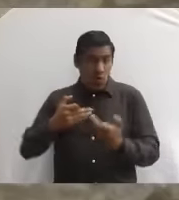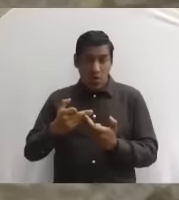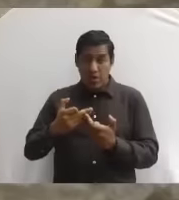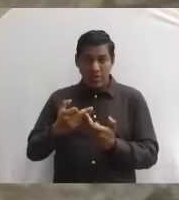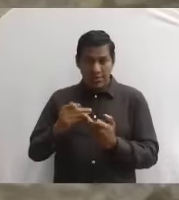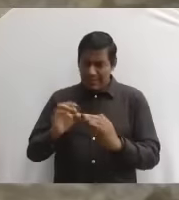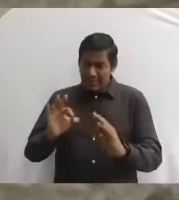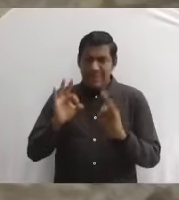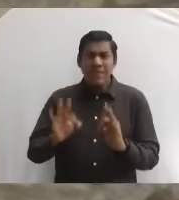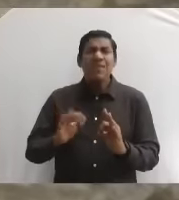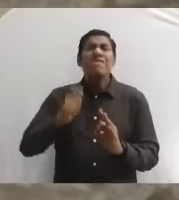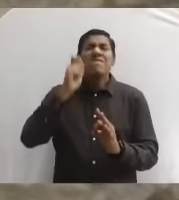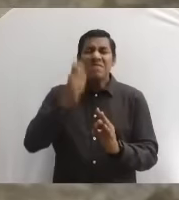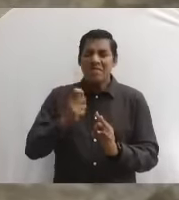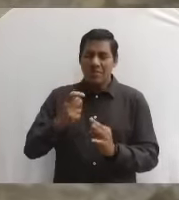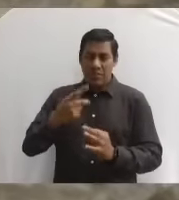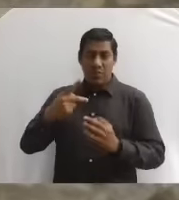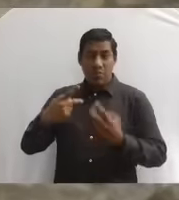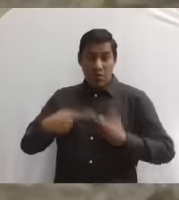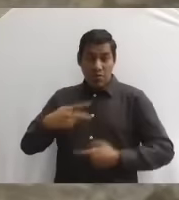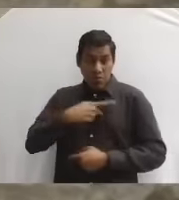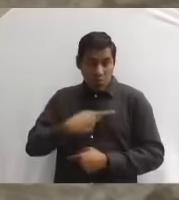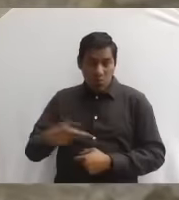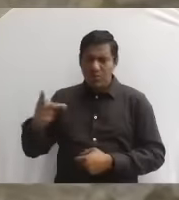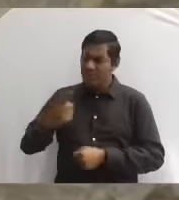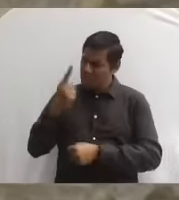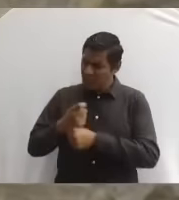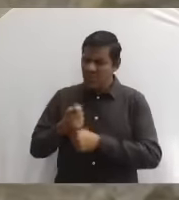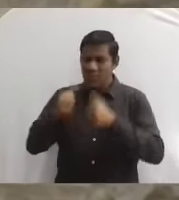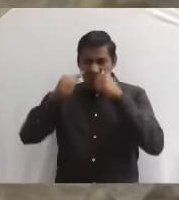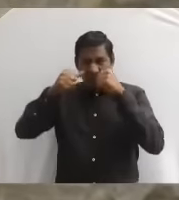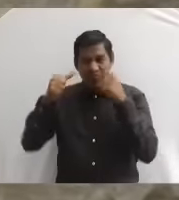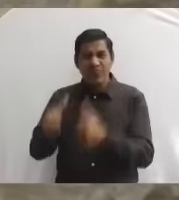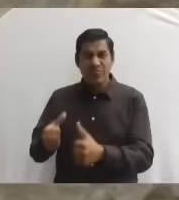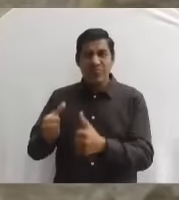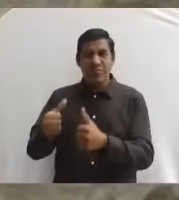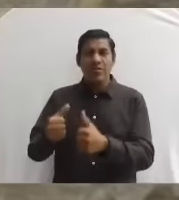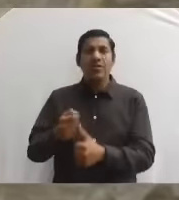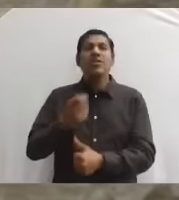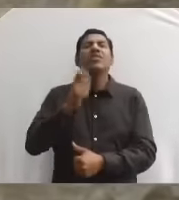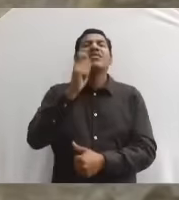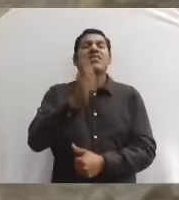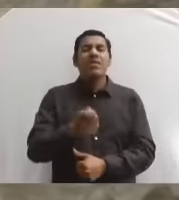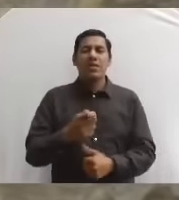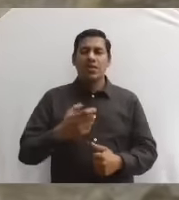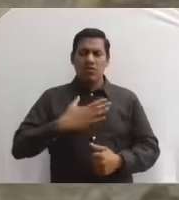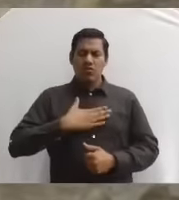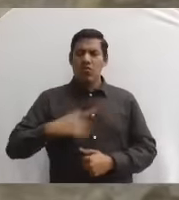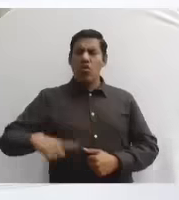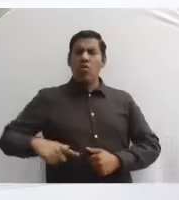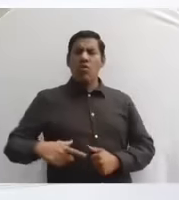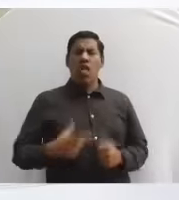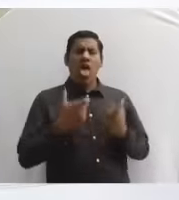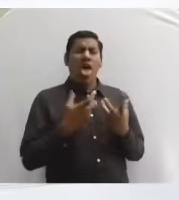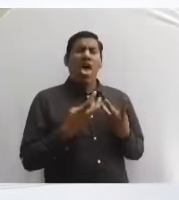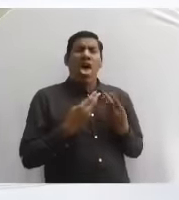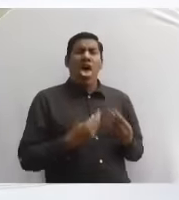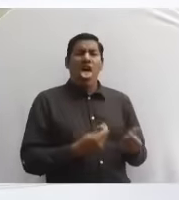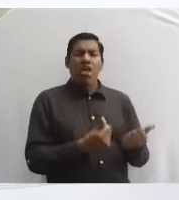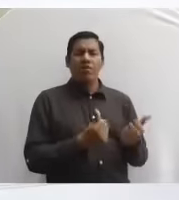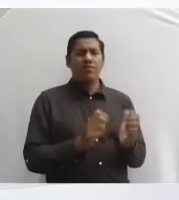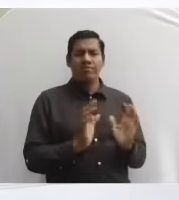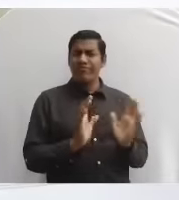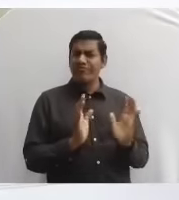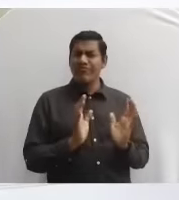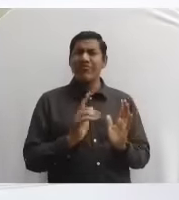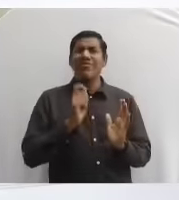primero los pobres. A eso le llamamos prosperidad compartida. Lo que quiere decir es que